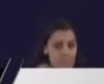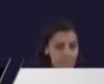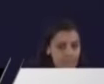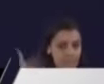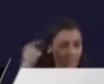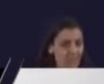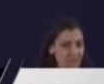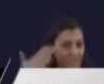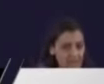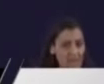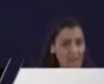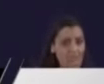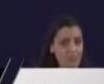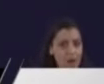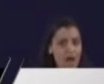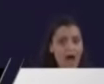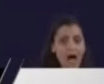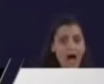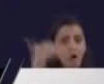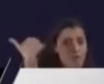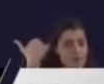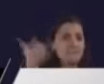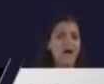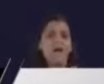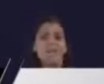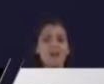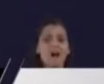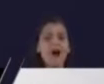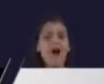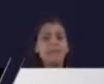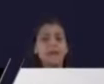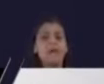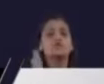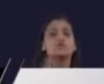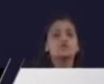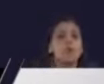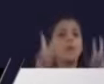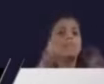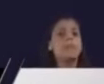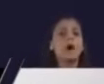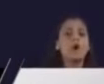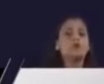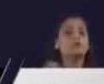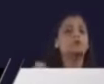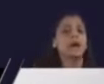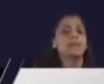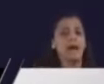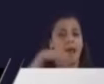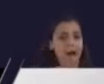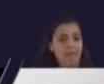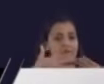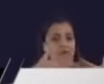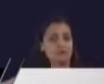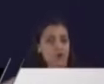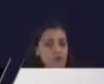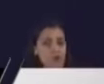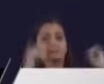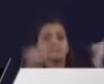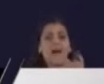con algunos más de ustedes, algún debate sobre el comportamiento en ese momento de la sala de